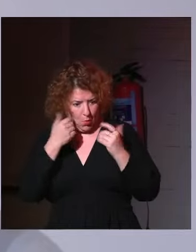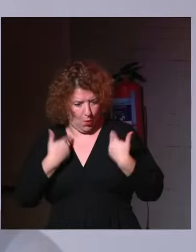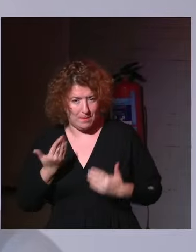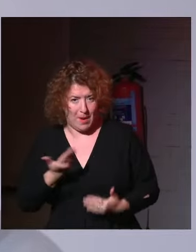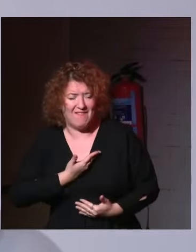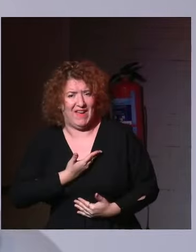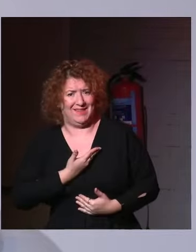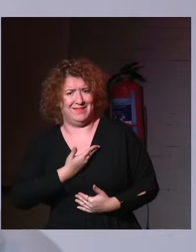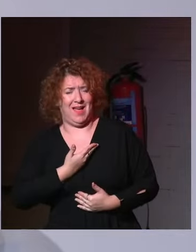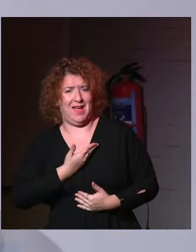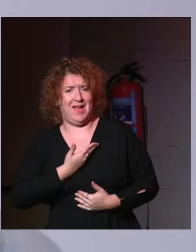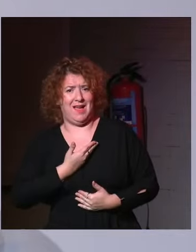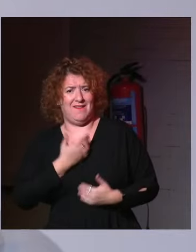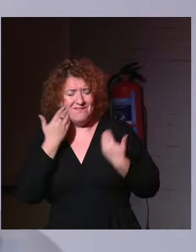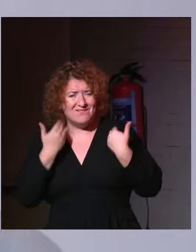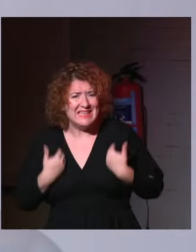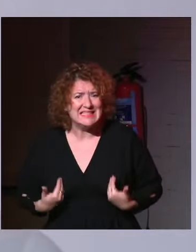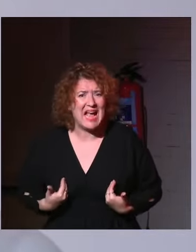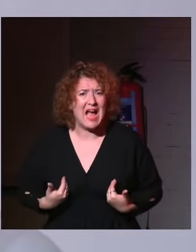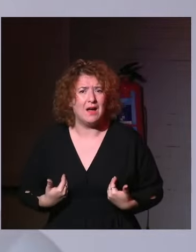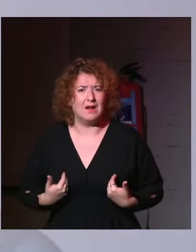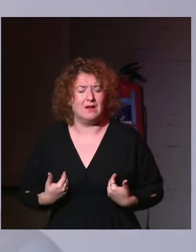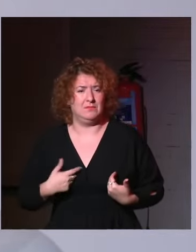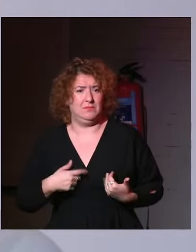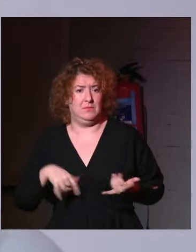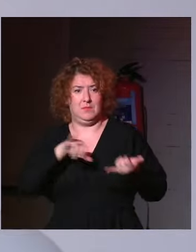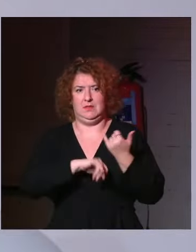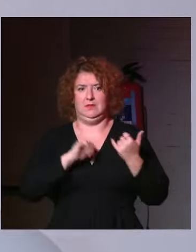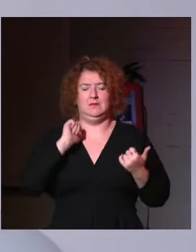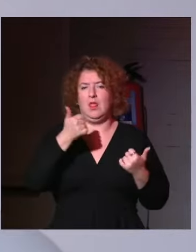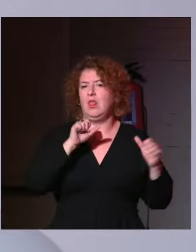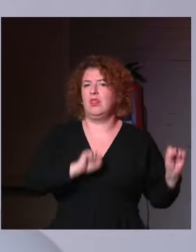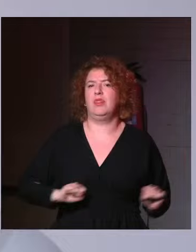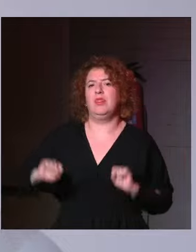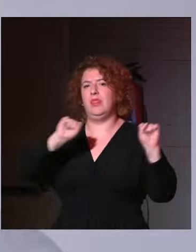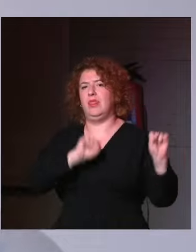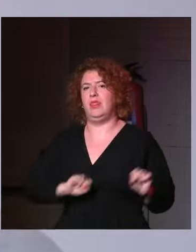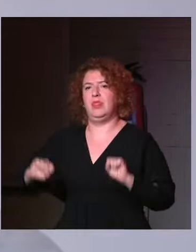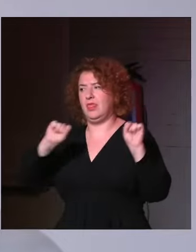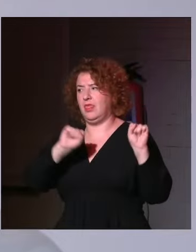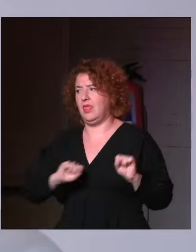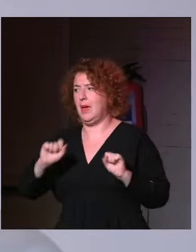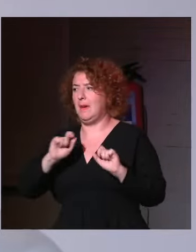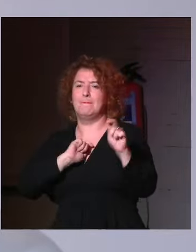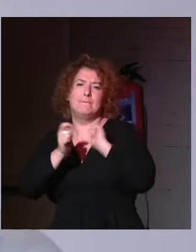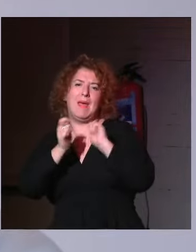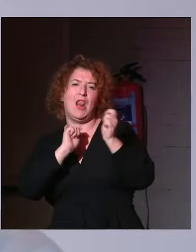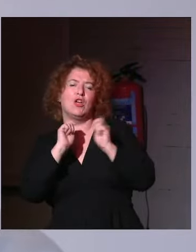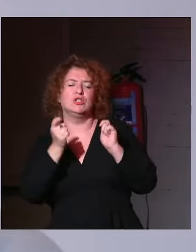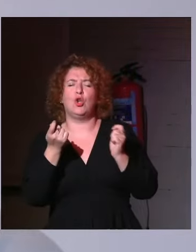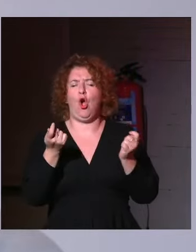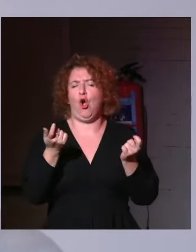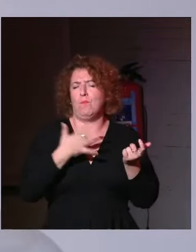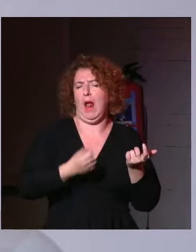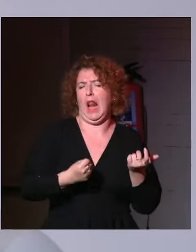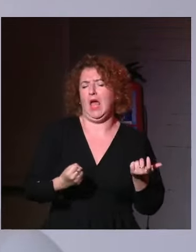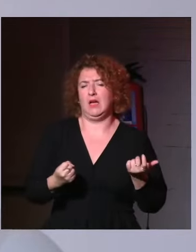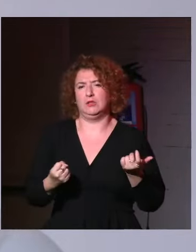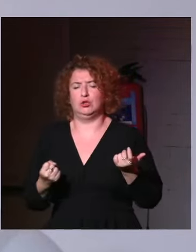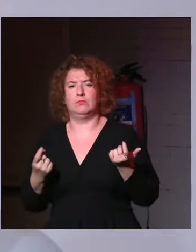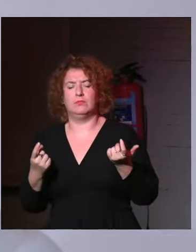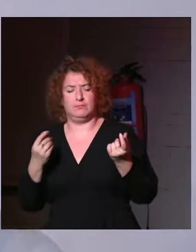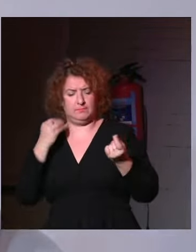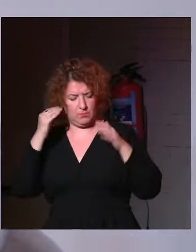físicamente Eh mi esposo que llevaba toda la vida defendiendo a estos señores periodistas intrépidos pues hizo la